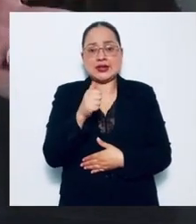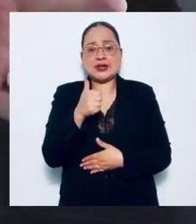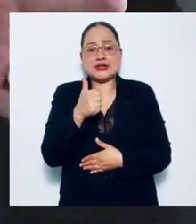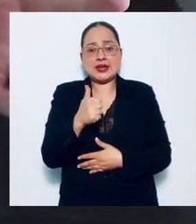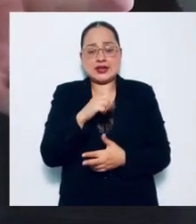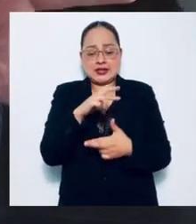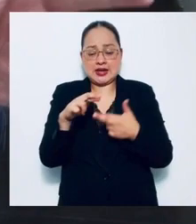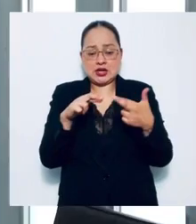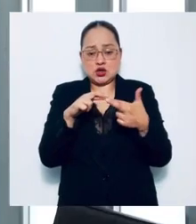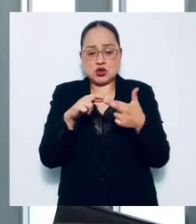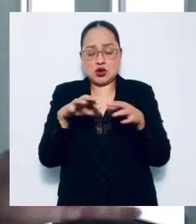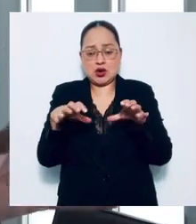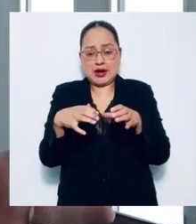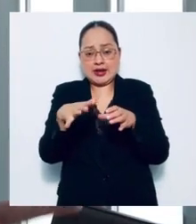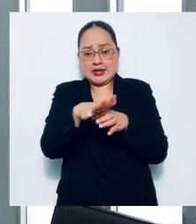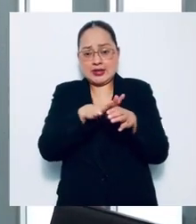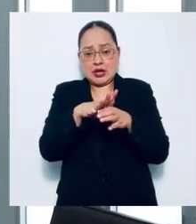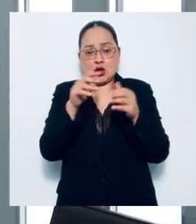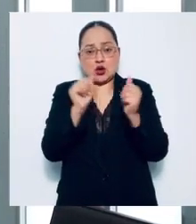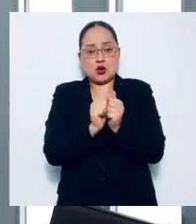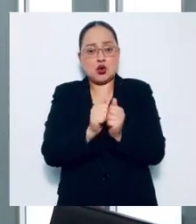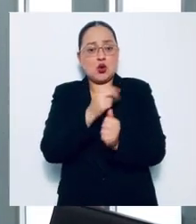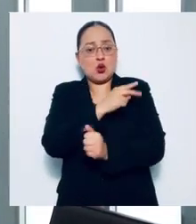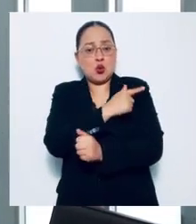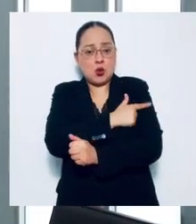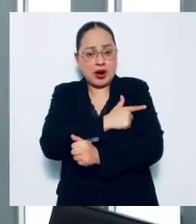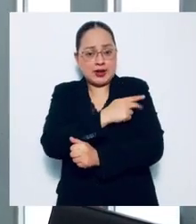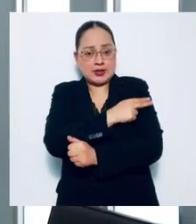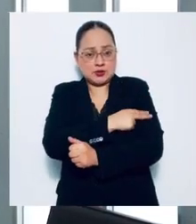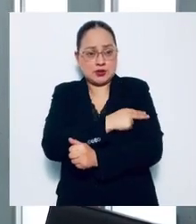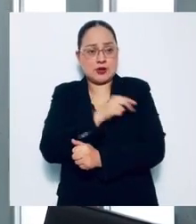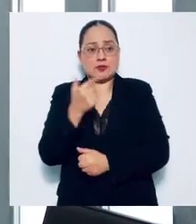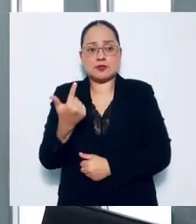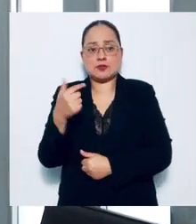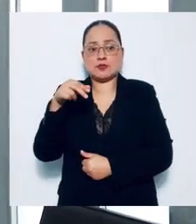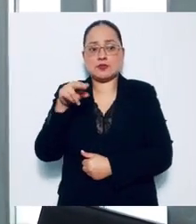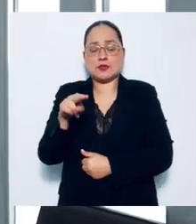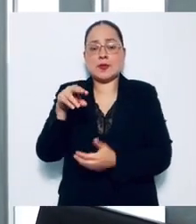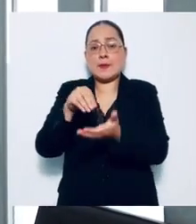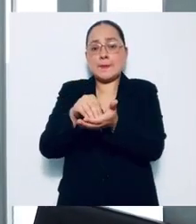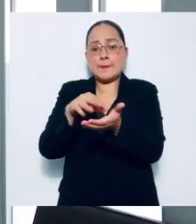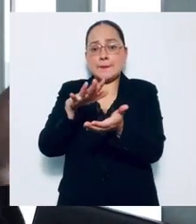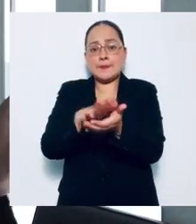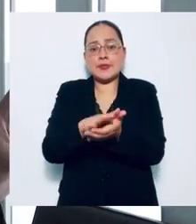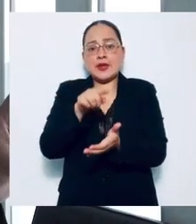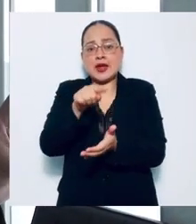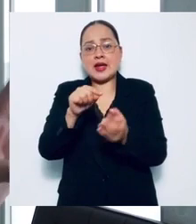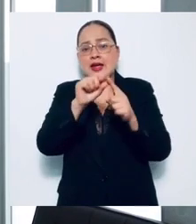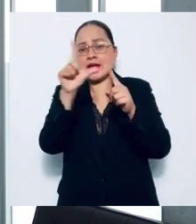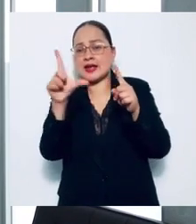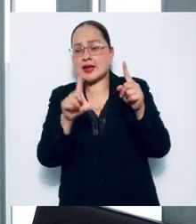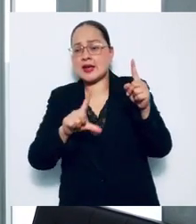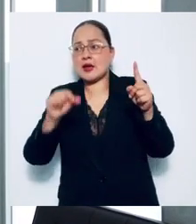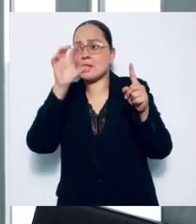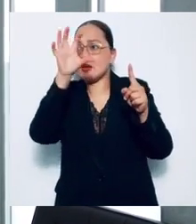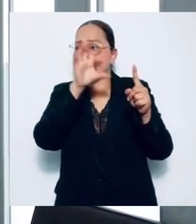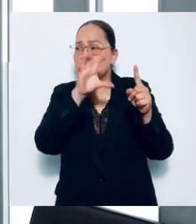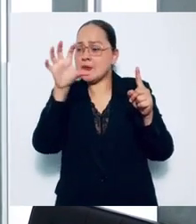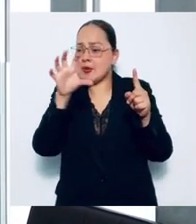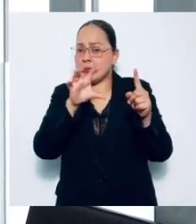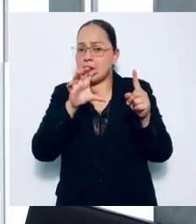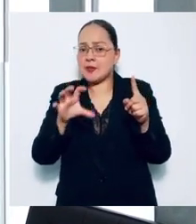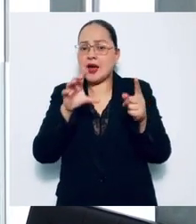266 regiones con la Guardia Nacional establecida en lo largo y ancho de